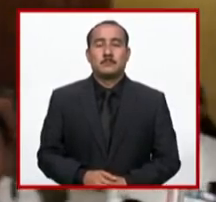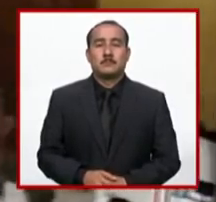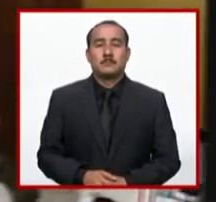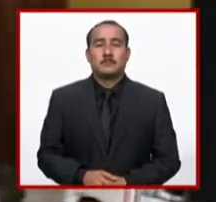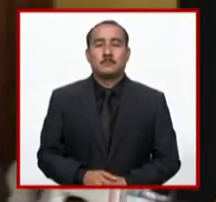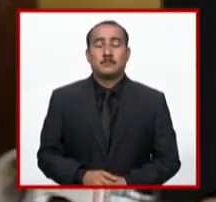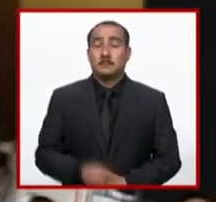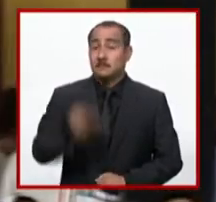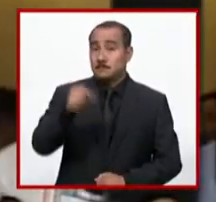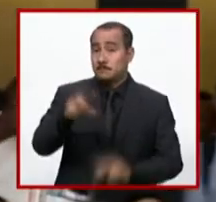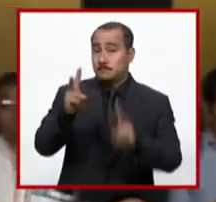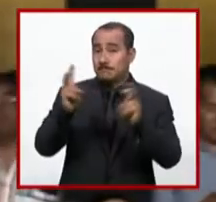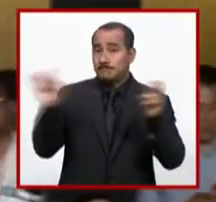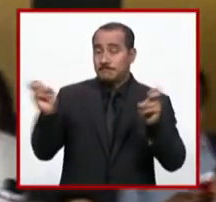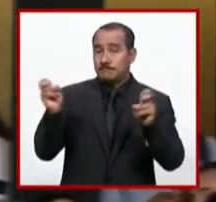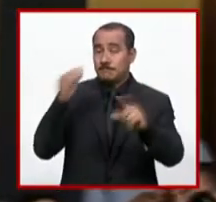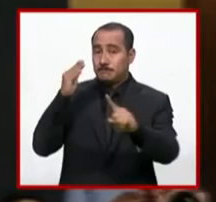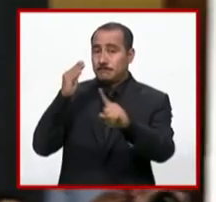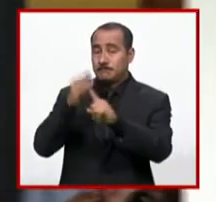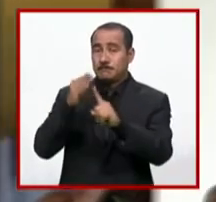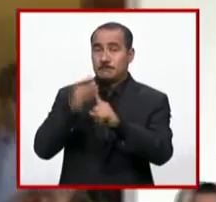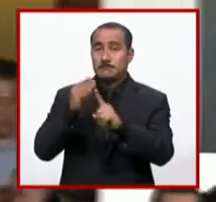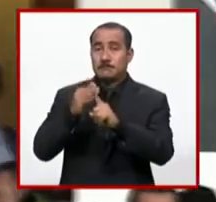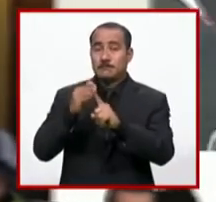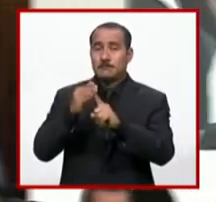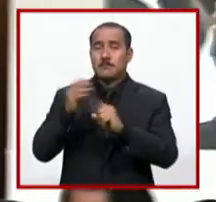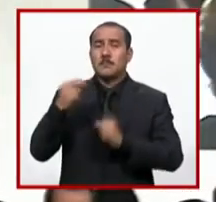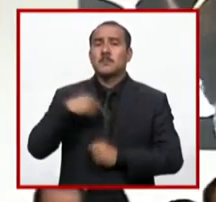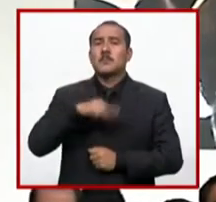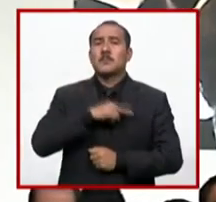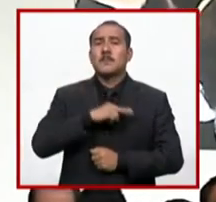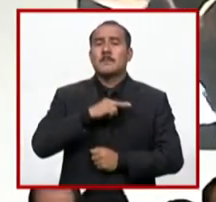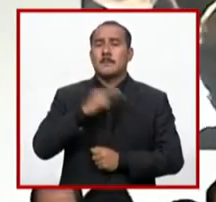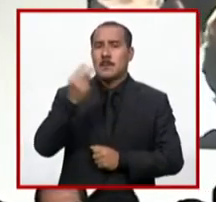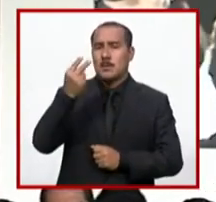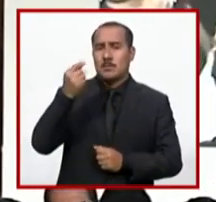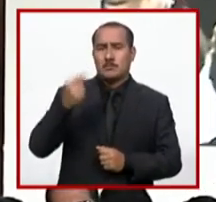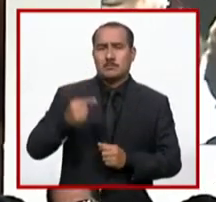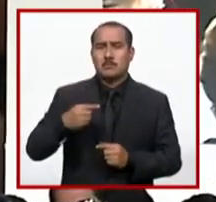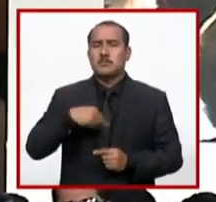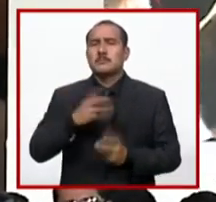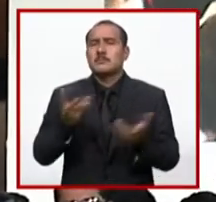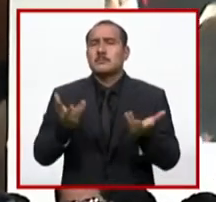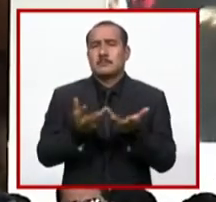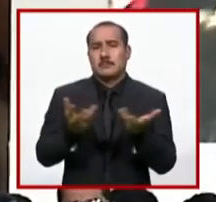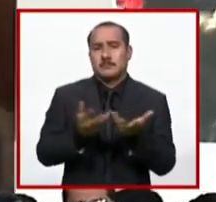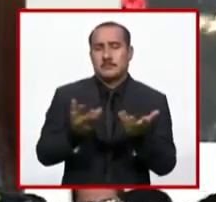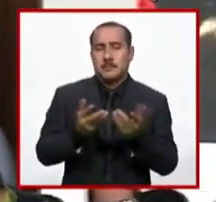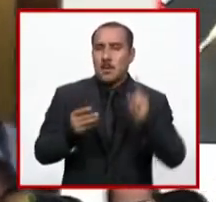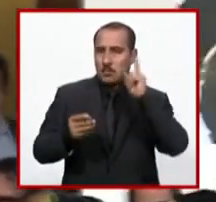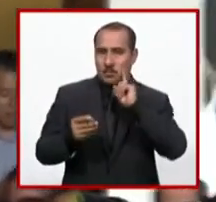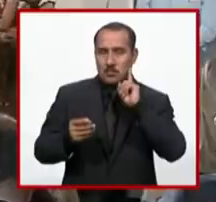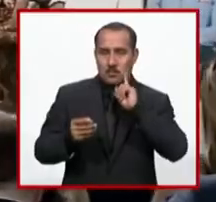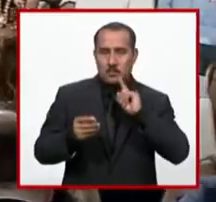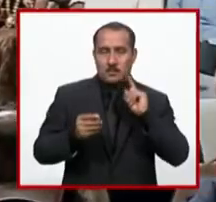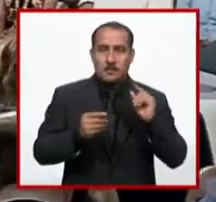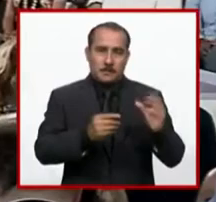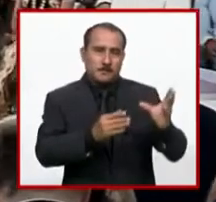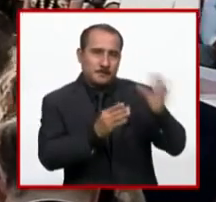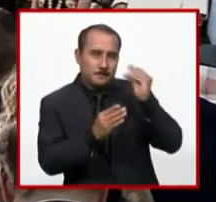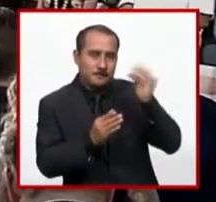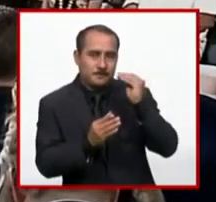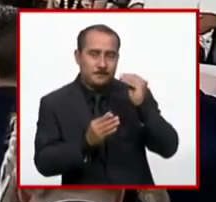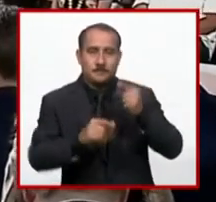En ese rubro hemos abordado de 2 maneras orientados por las mujeres.